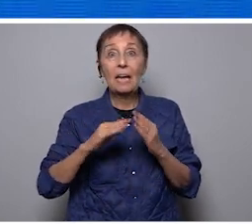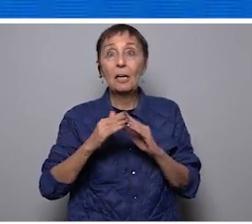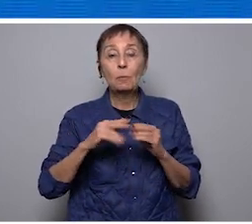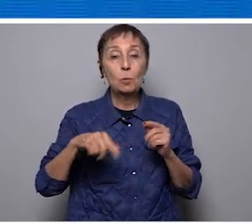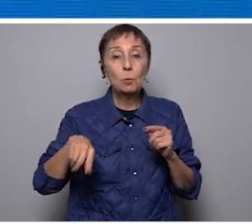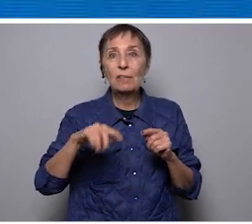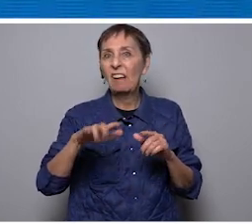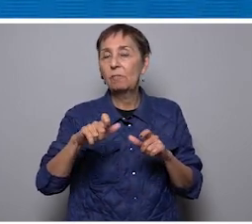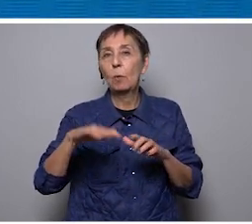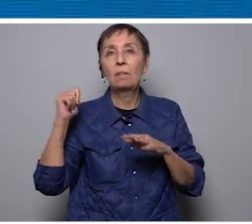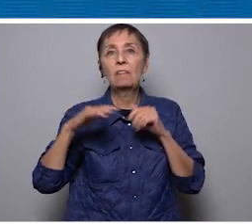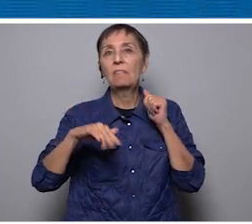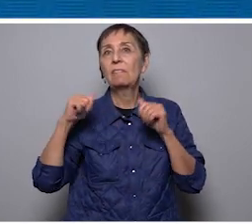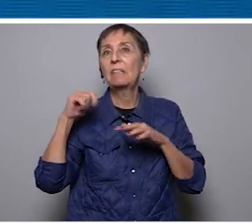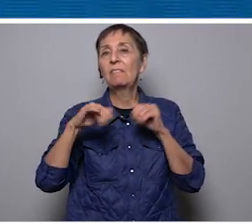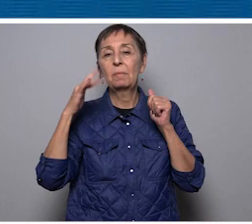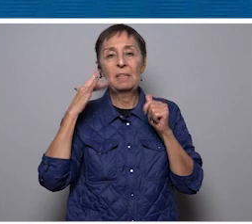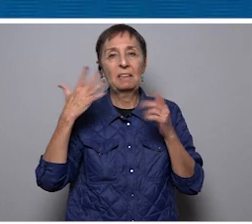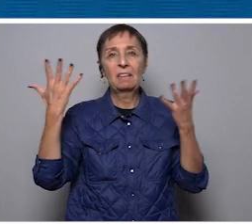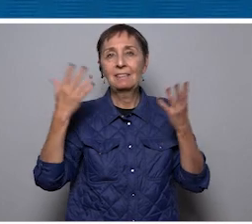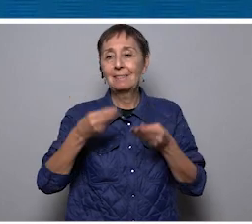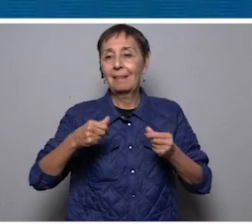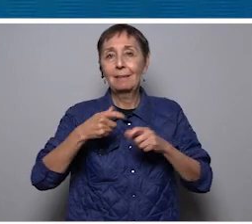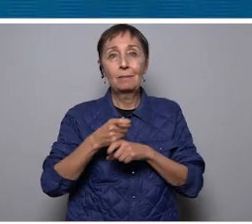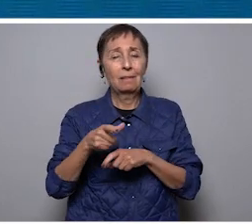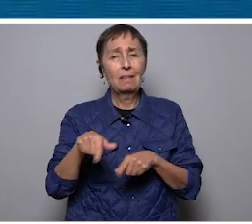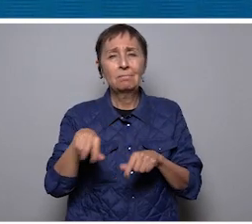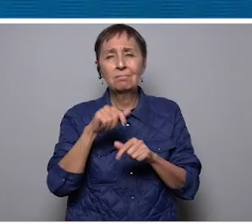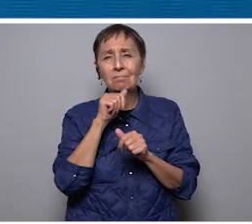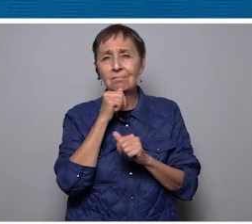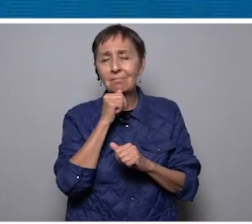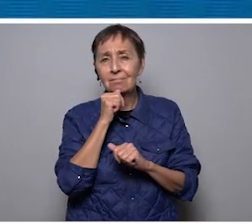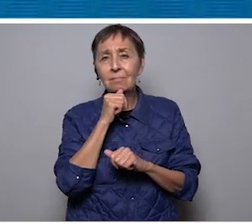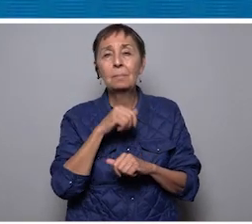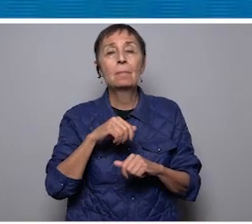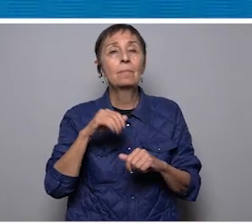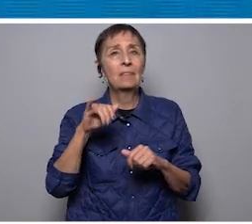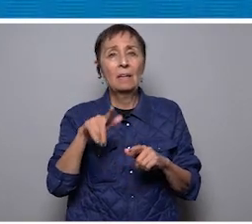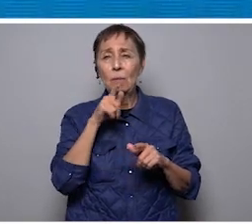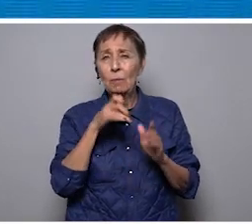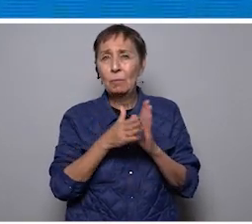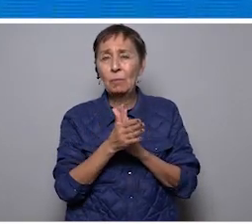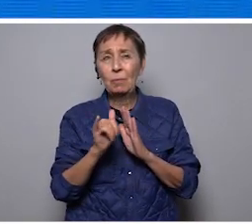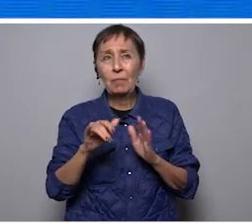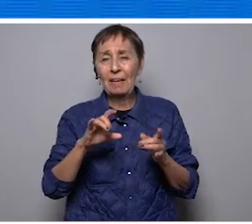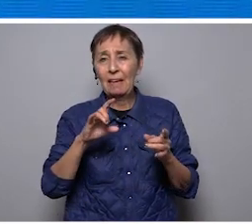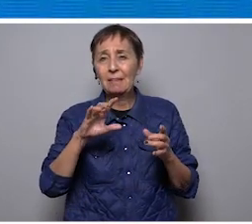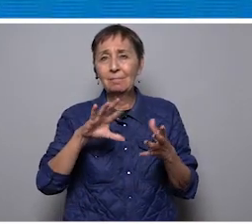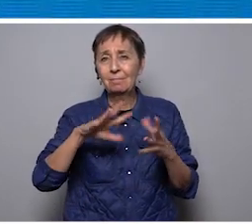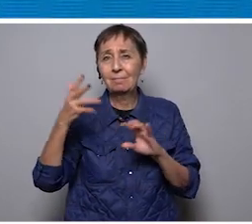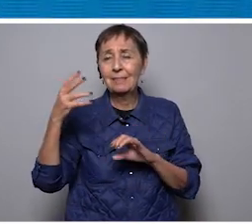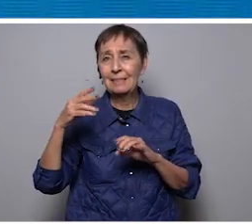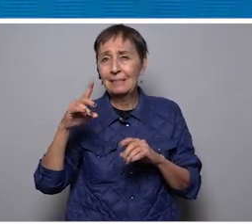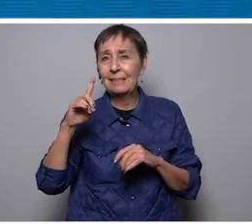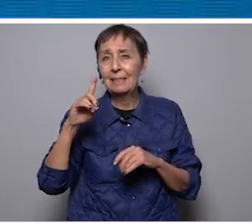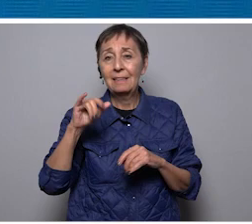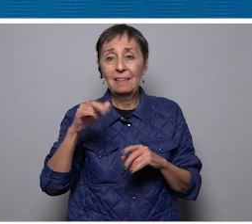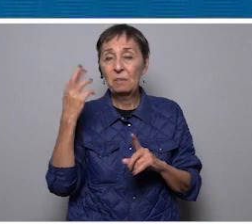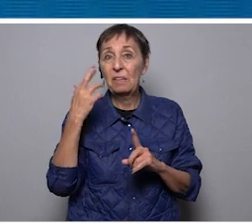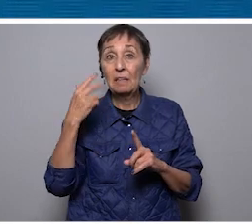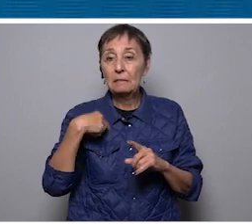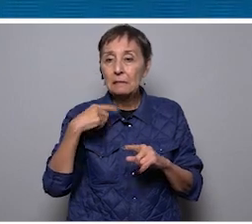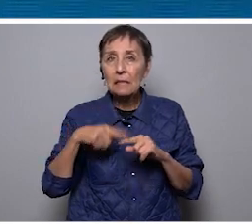la localidad de que sufrieron ese ese efecto se den cuenta de que solas no es posible